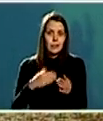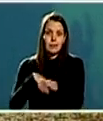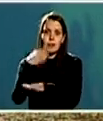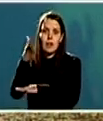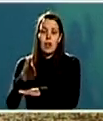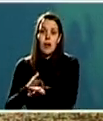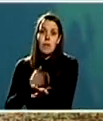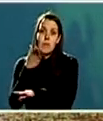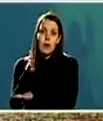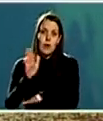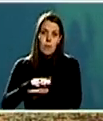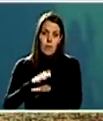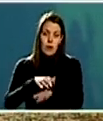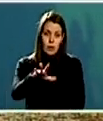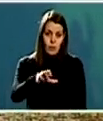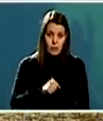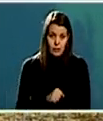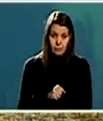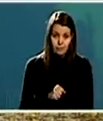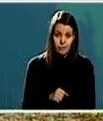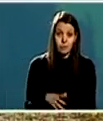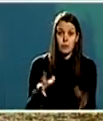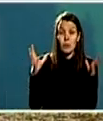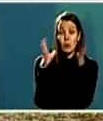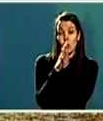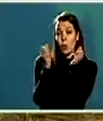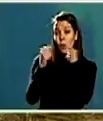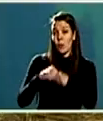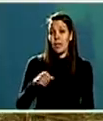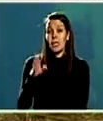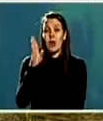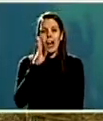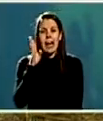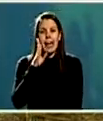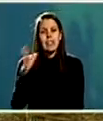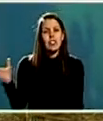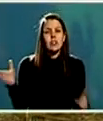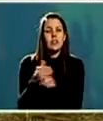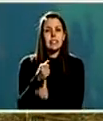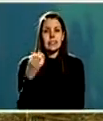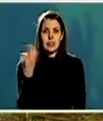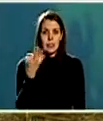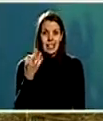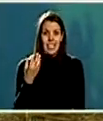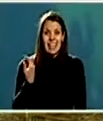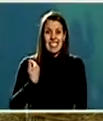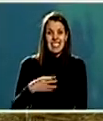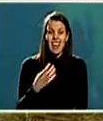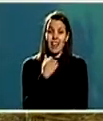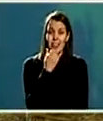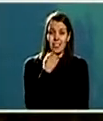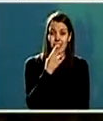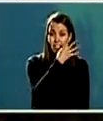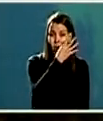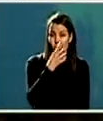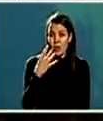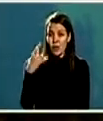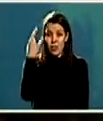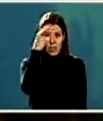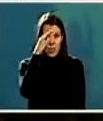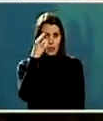casa desde que cruga deputación asaron convenio de colaboración recuperaron en 3 anos preto de 400 reses de al